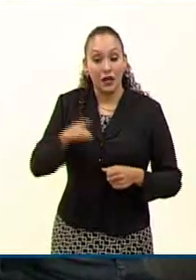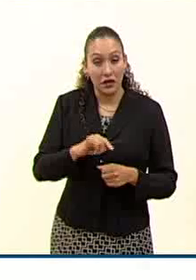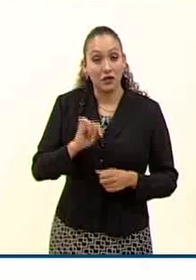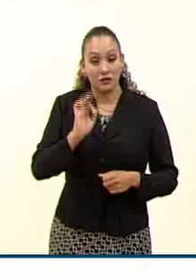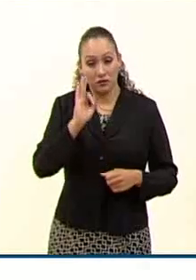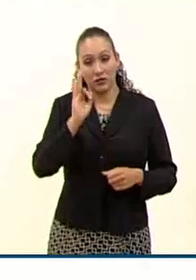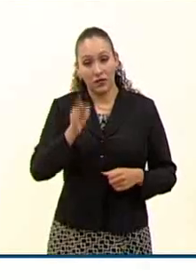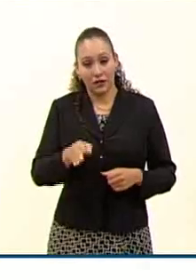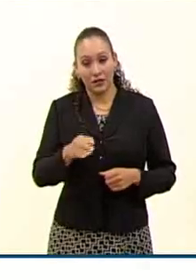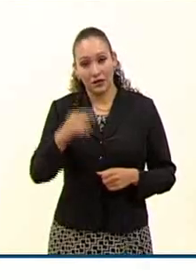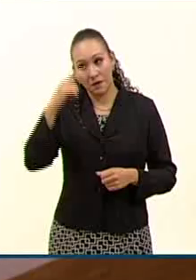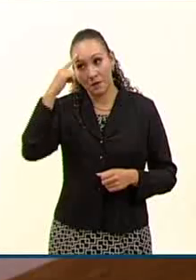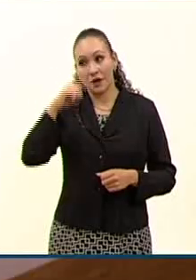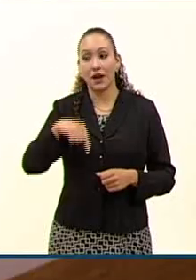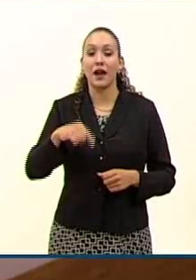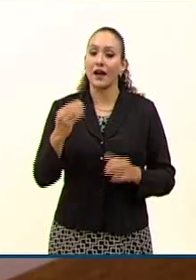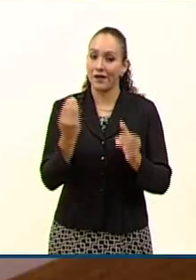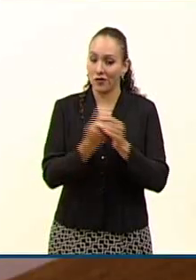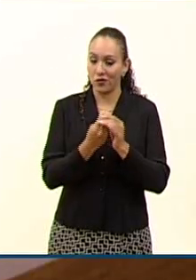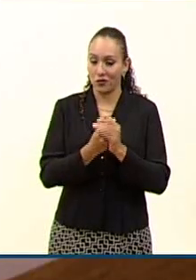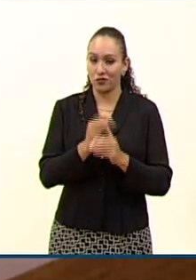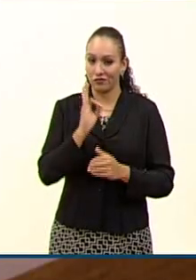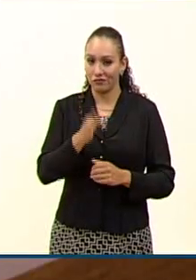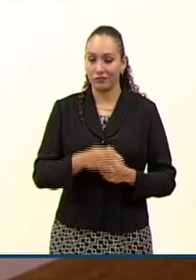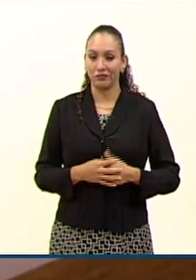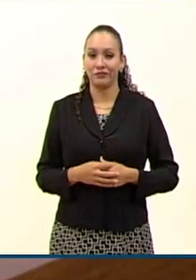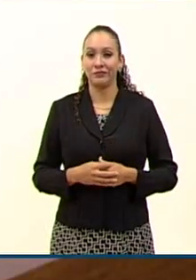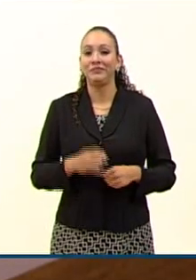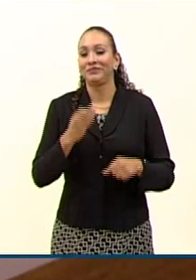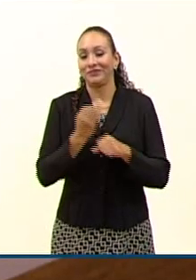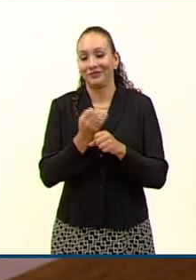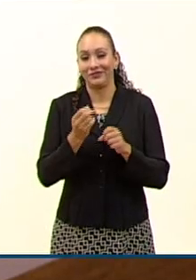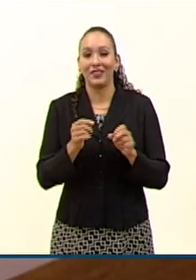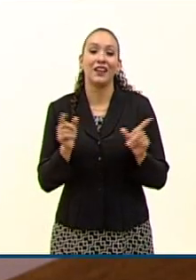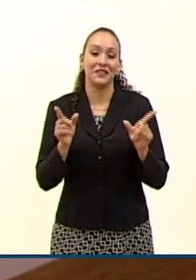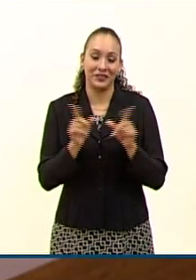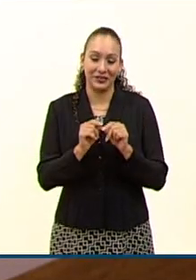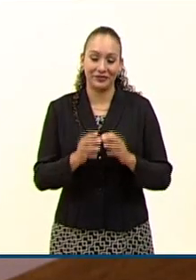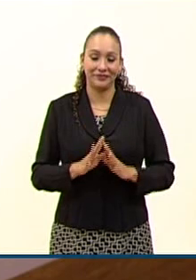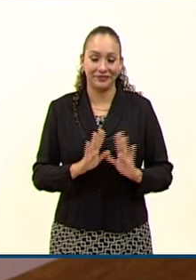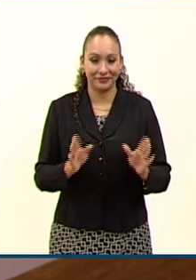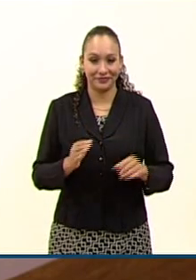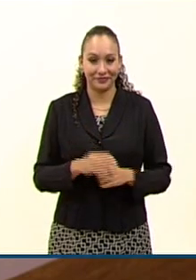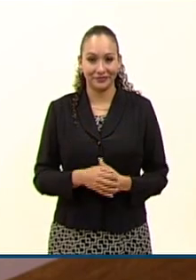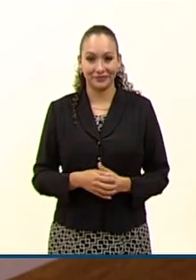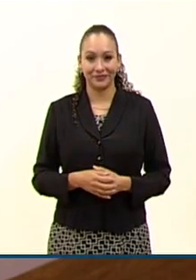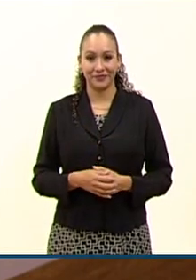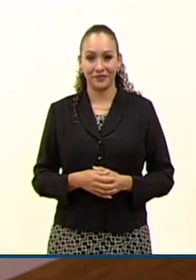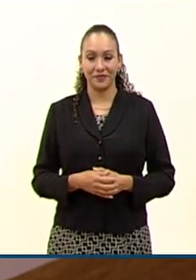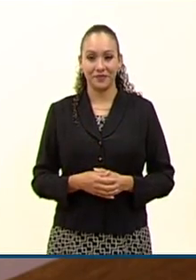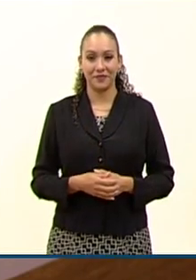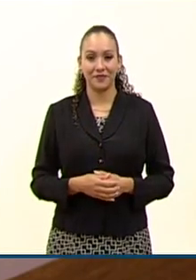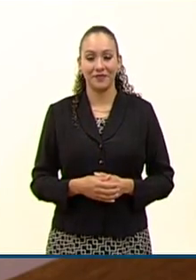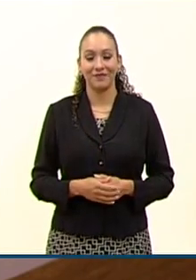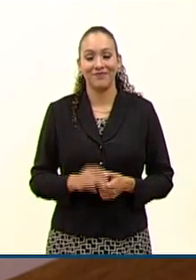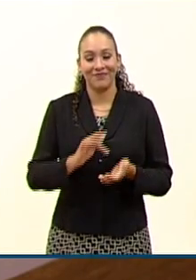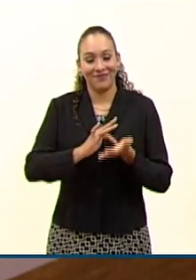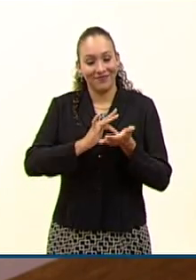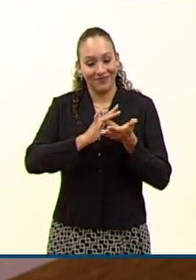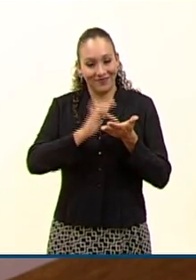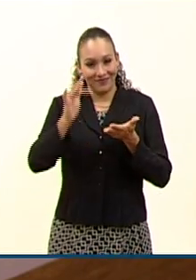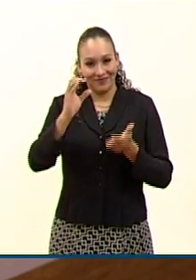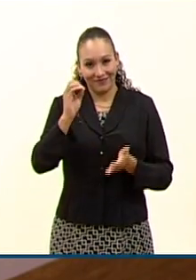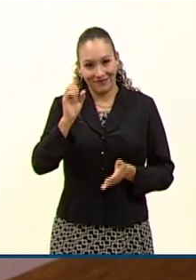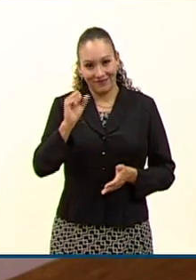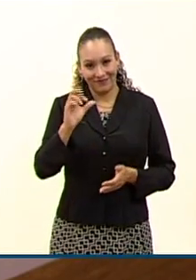admitidos para este curso. Por ahora, el reporte que tenemos. Muchas gracias,